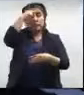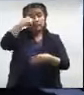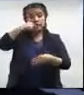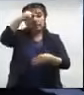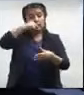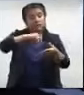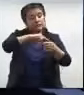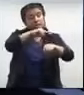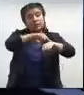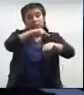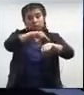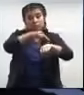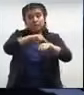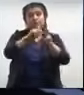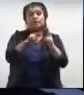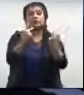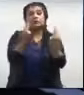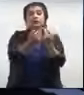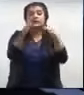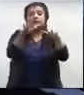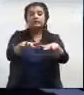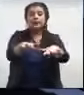realización de las sesiones plenarias.